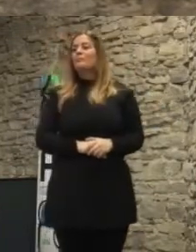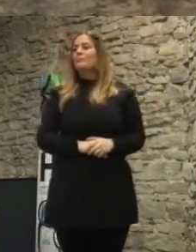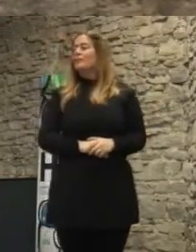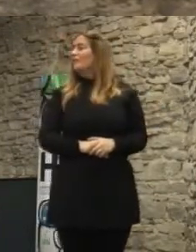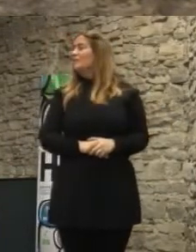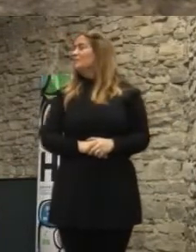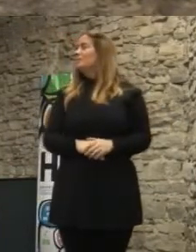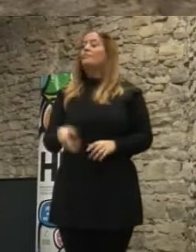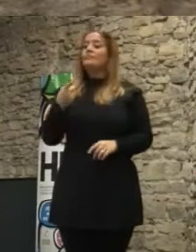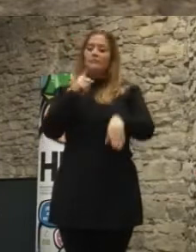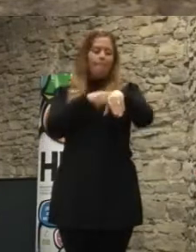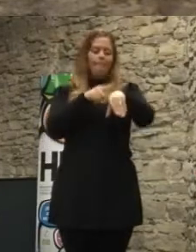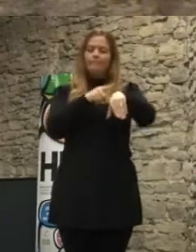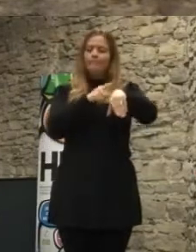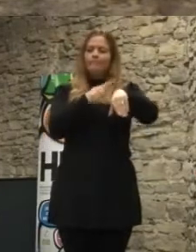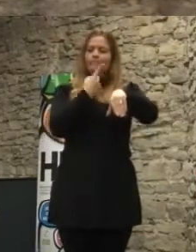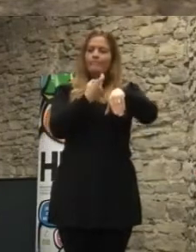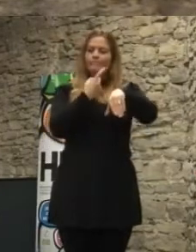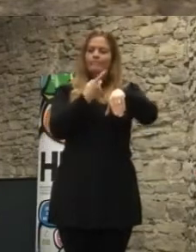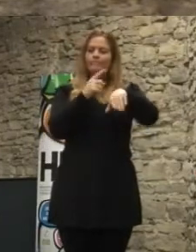Nos quedan 10 minutos.